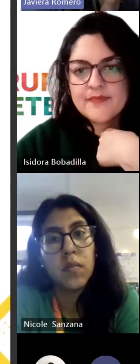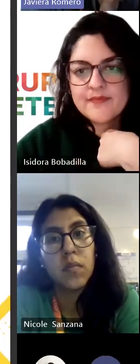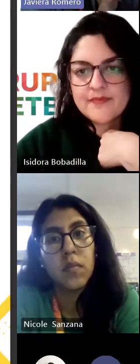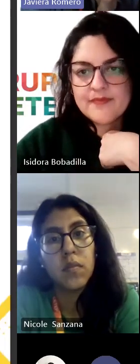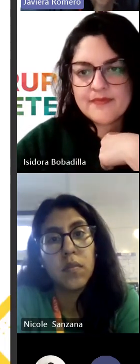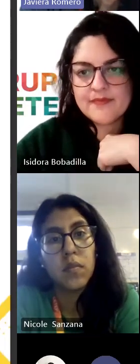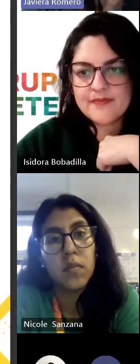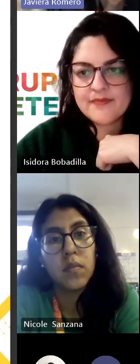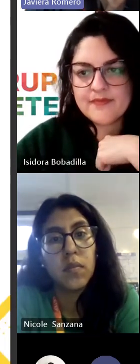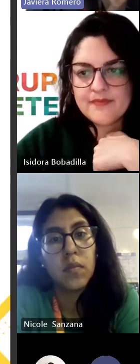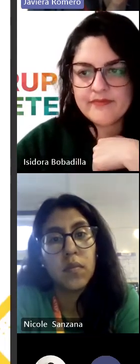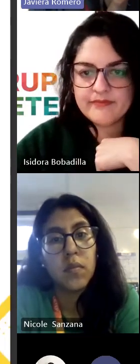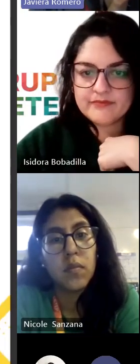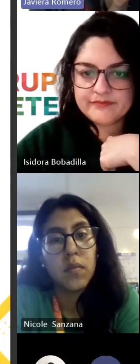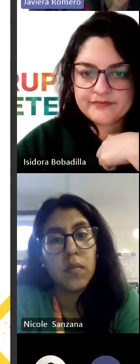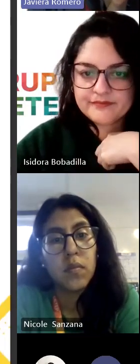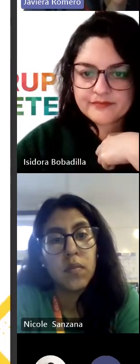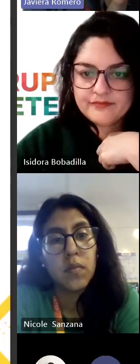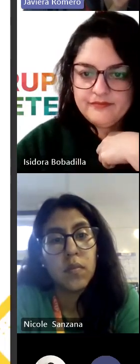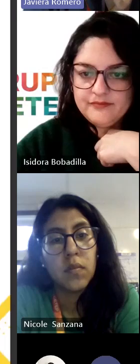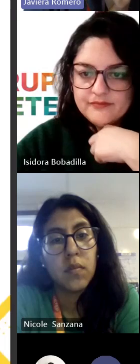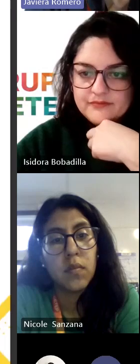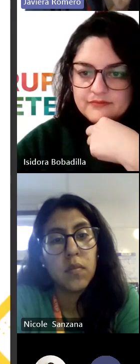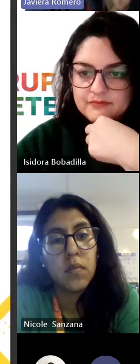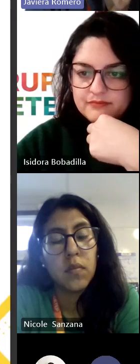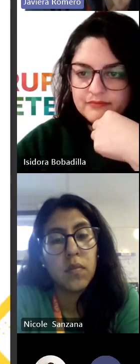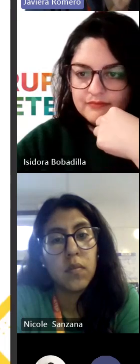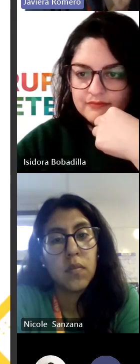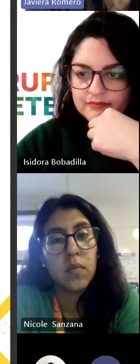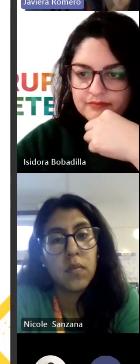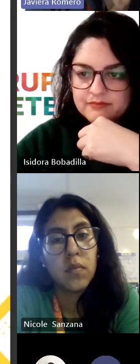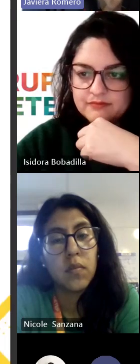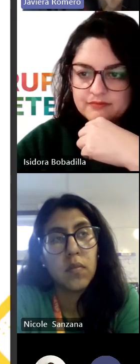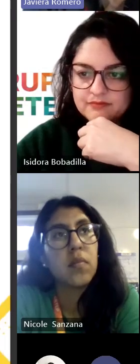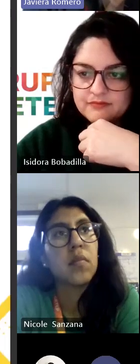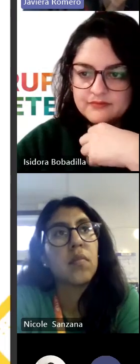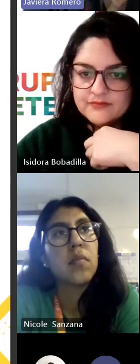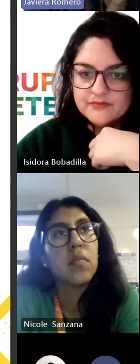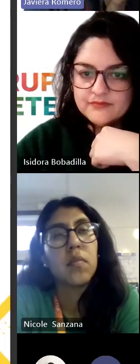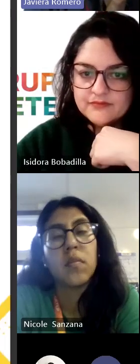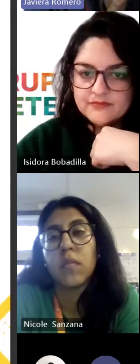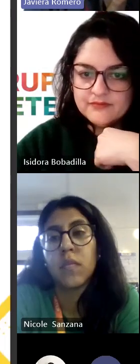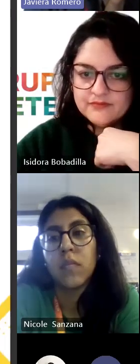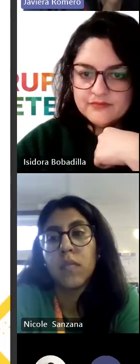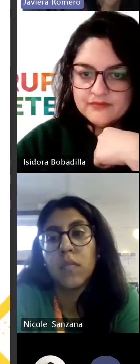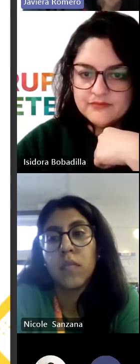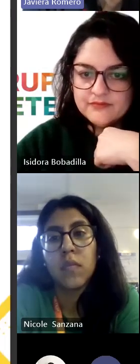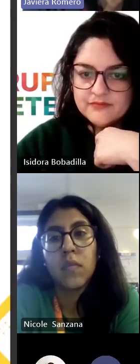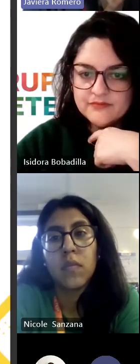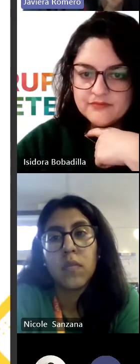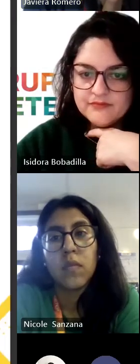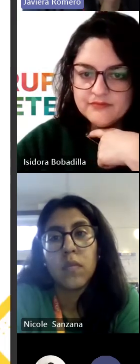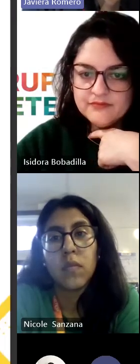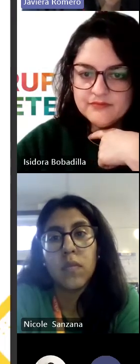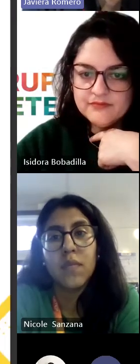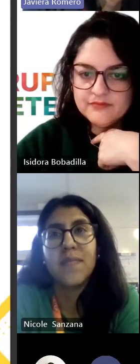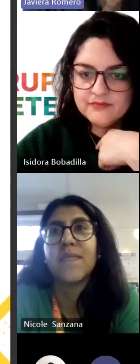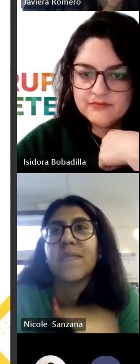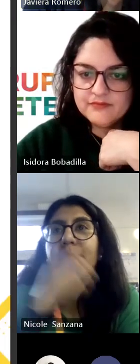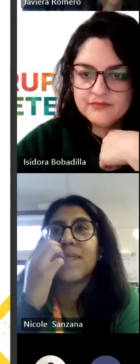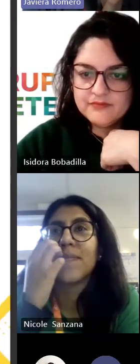obtener ayuda para ello, reduce considerablemente la vulnerabilidad de los estudiantes frente al suicidio.